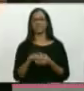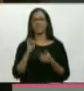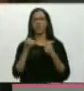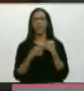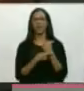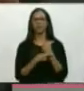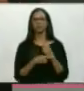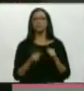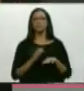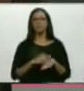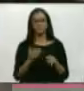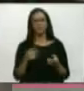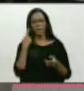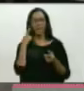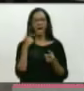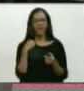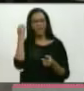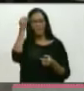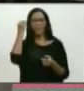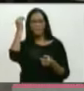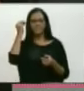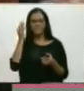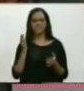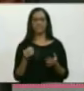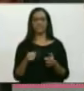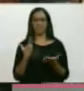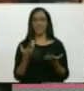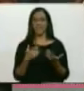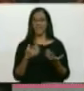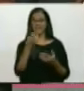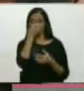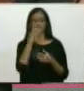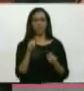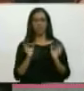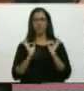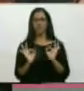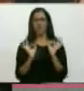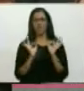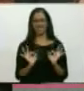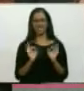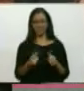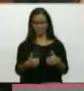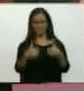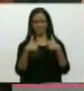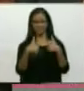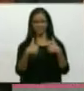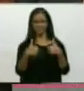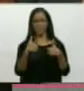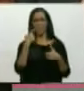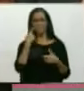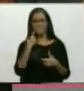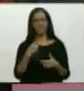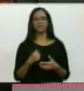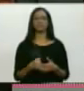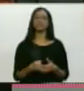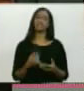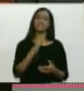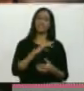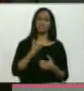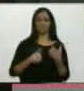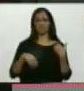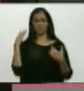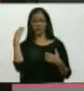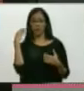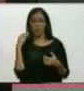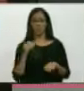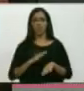Sí, porque la tusa es como el despecho. Vamos a darle la vuelta porque además esta parodia estuvo buenísima. ¿Verdad? Dando cuenta el señor Duque,